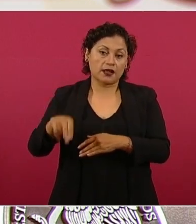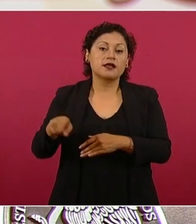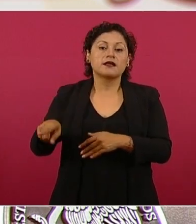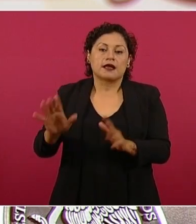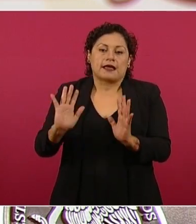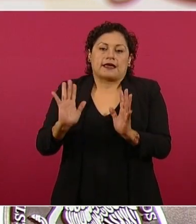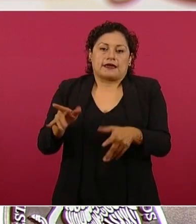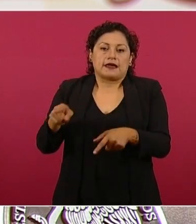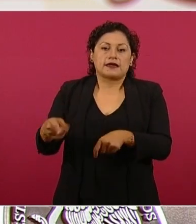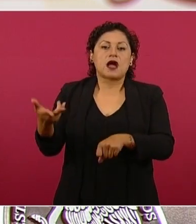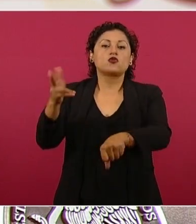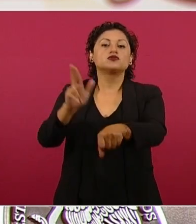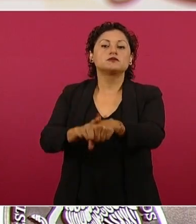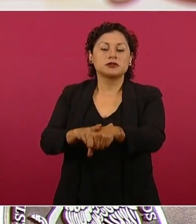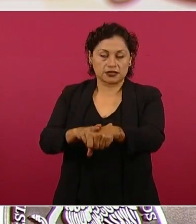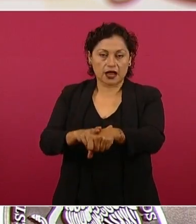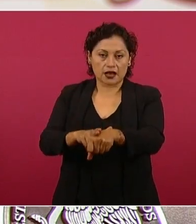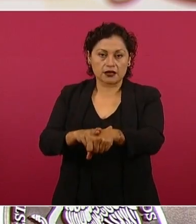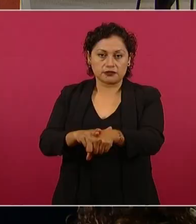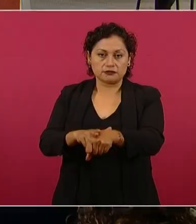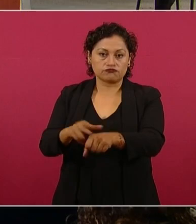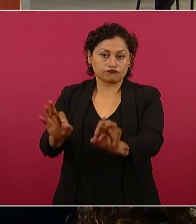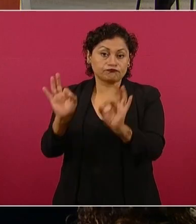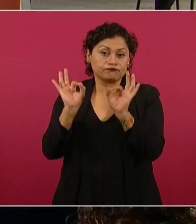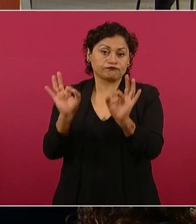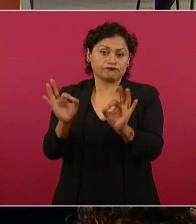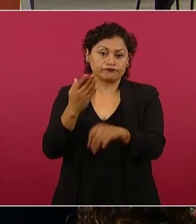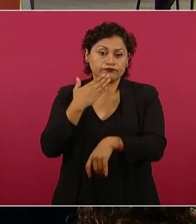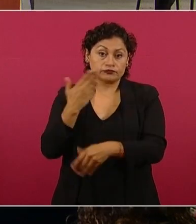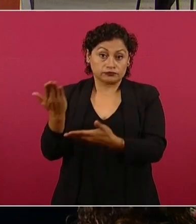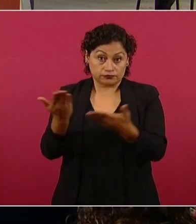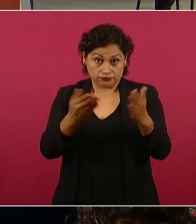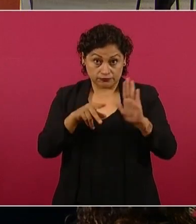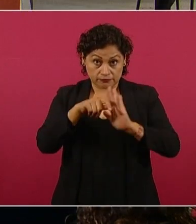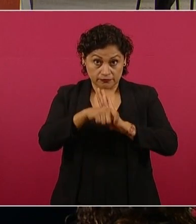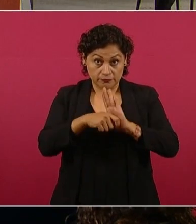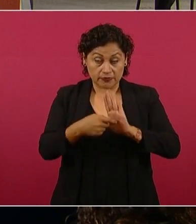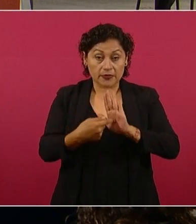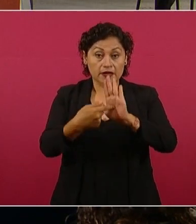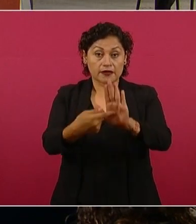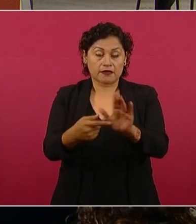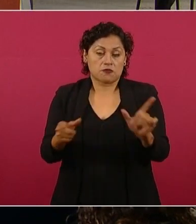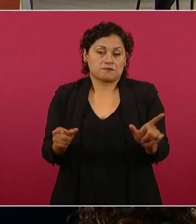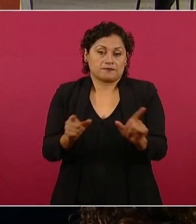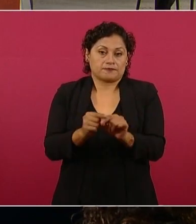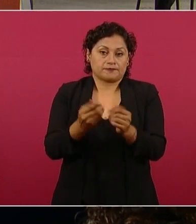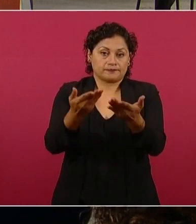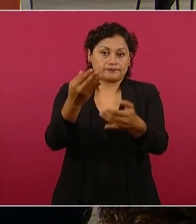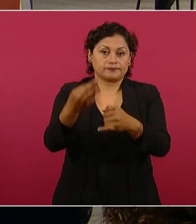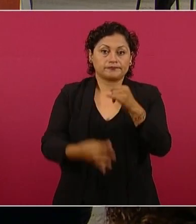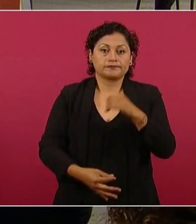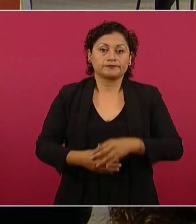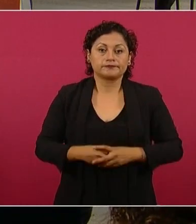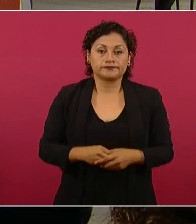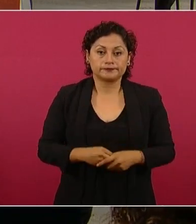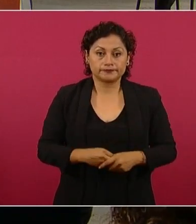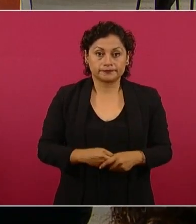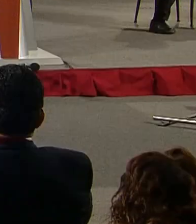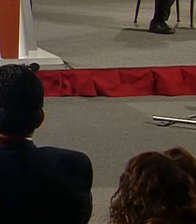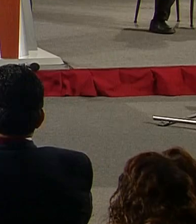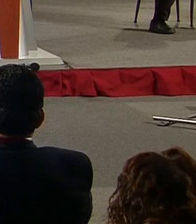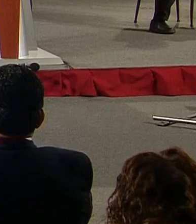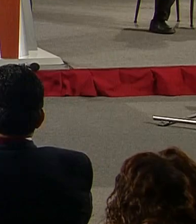en una operación óptima. Si podemos pasar el video, y sería todo por nuestra parte, señor presidente.